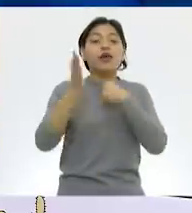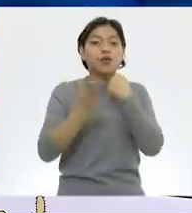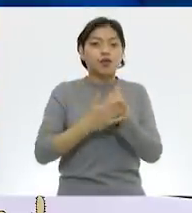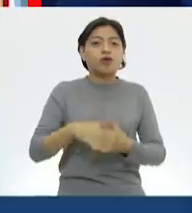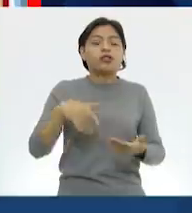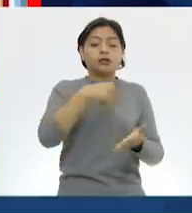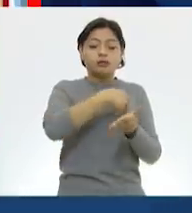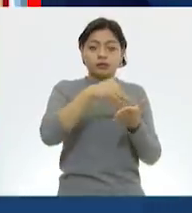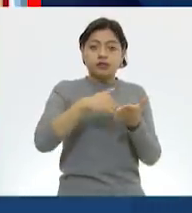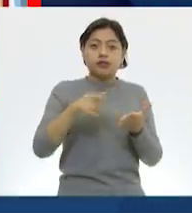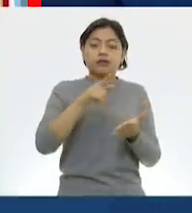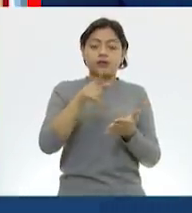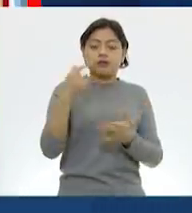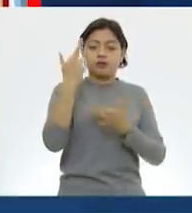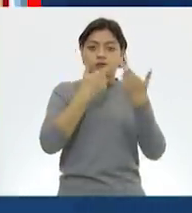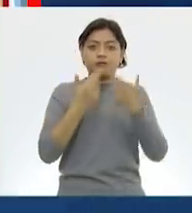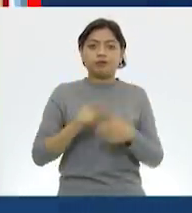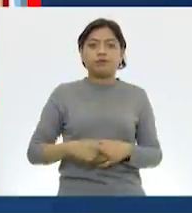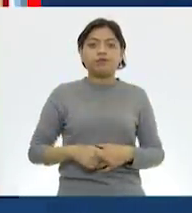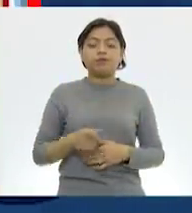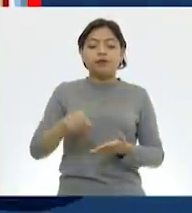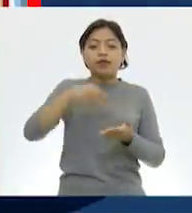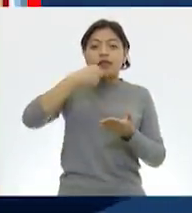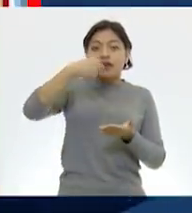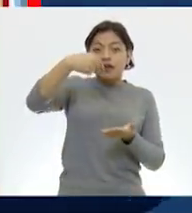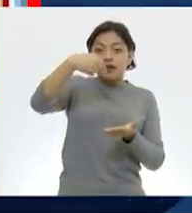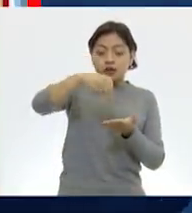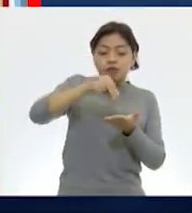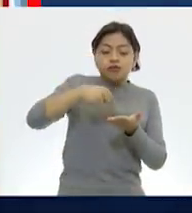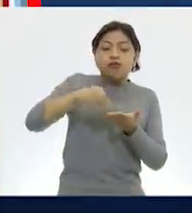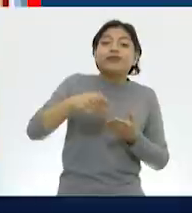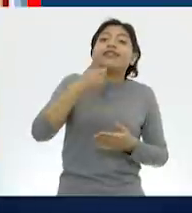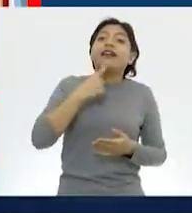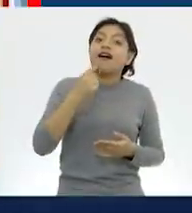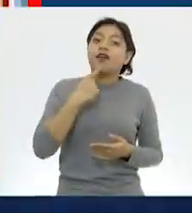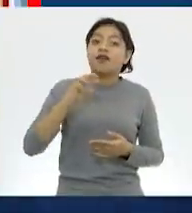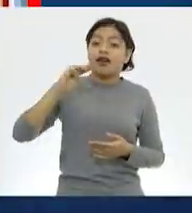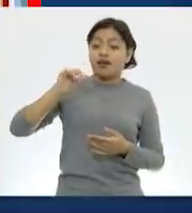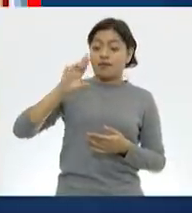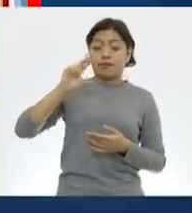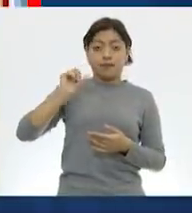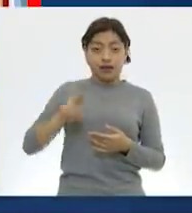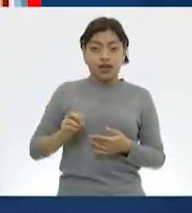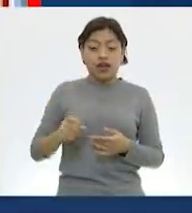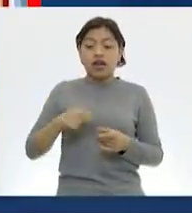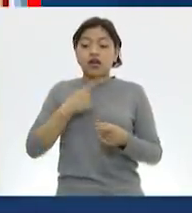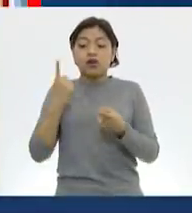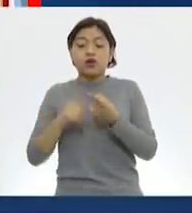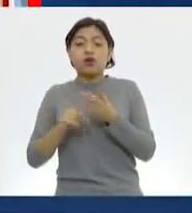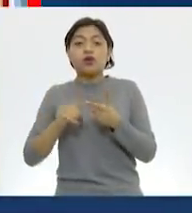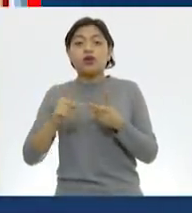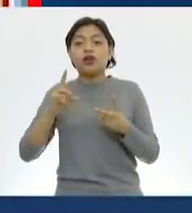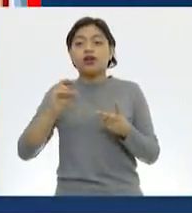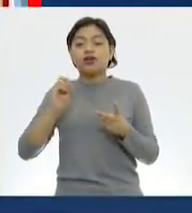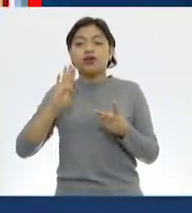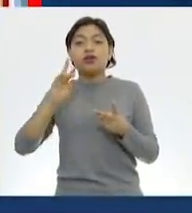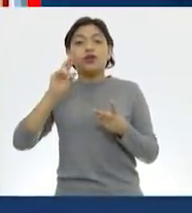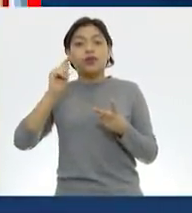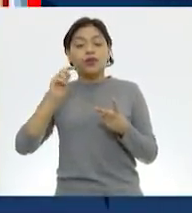sesión. La tinta roja. Mariano y Roberto olvidaron sus cuadernos en la